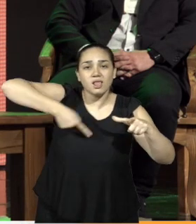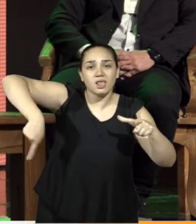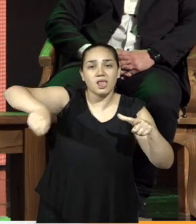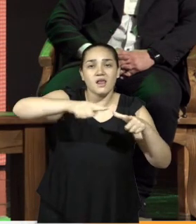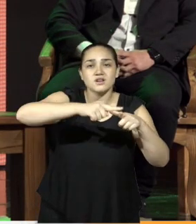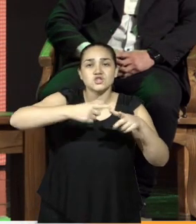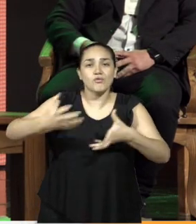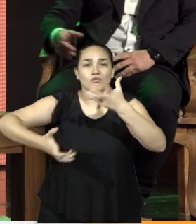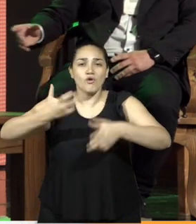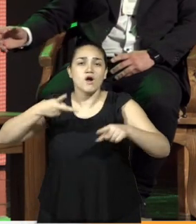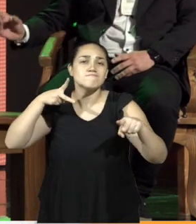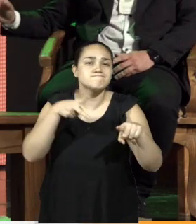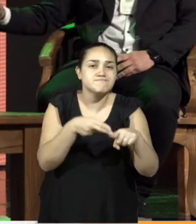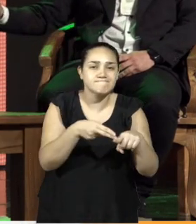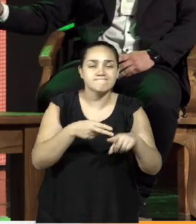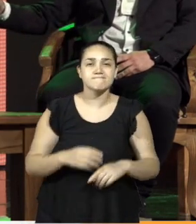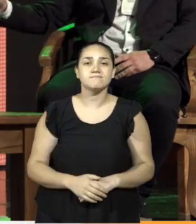nombró y